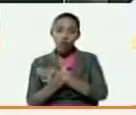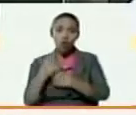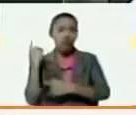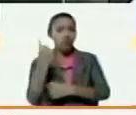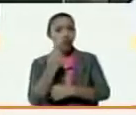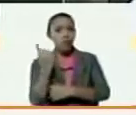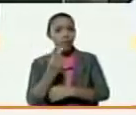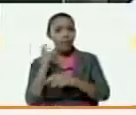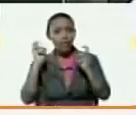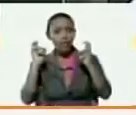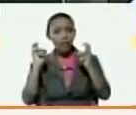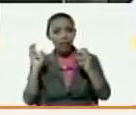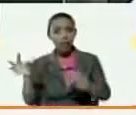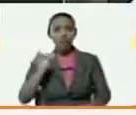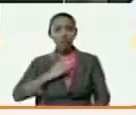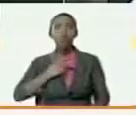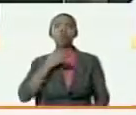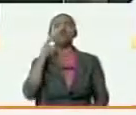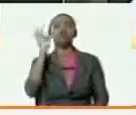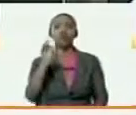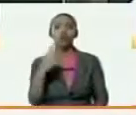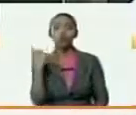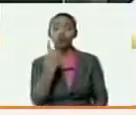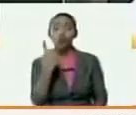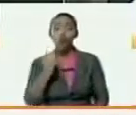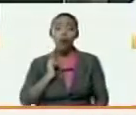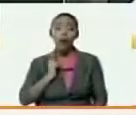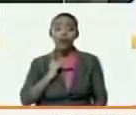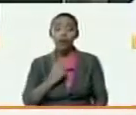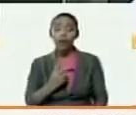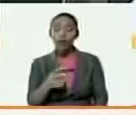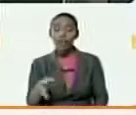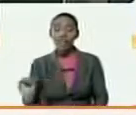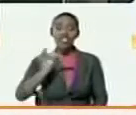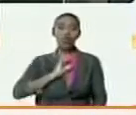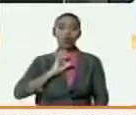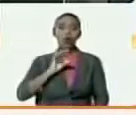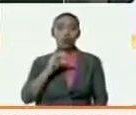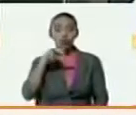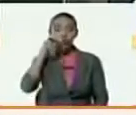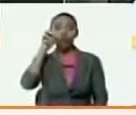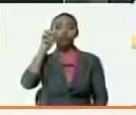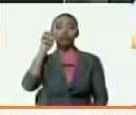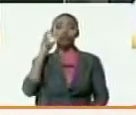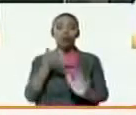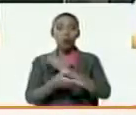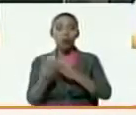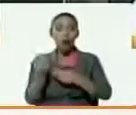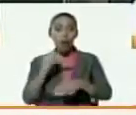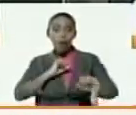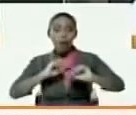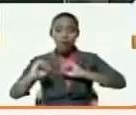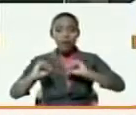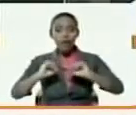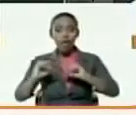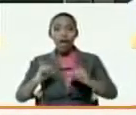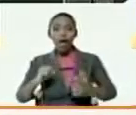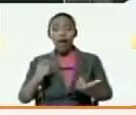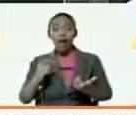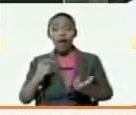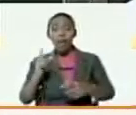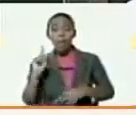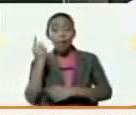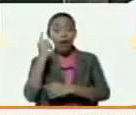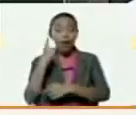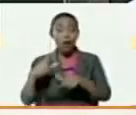corona vino sino para cualquier infección respiratoria aguda que he dicho sea de paso es la primera causa de movilidad es decir la primera causa de consulta de la